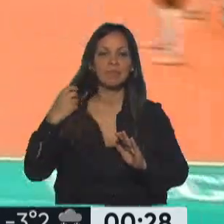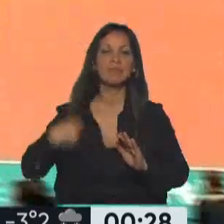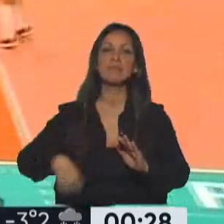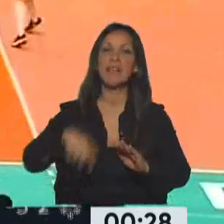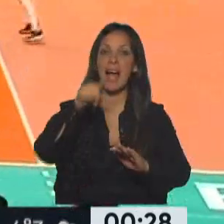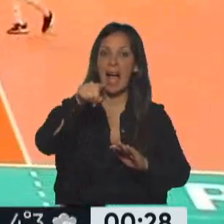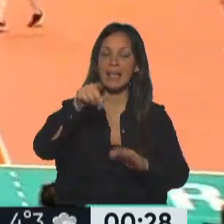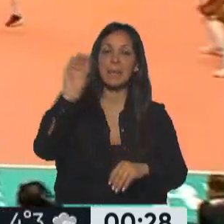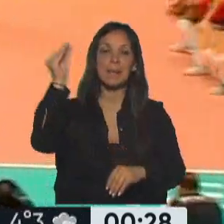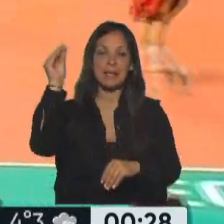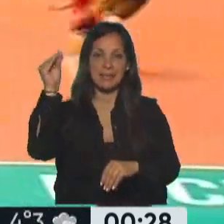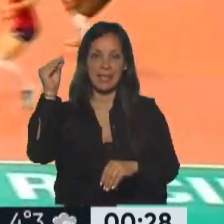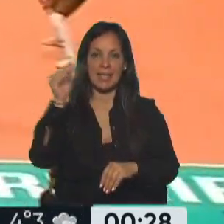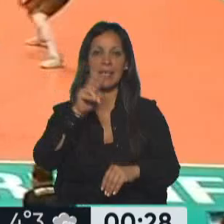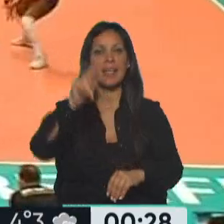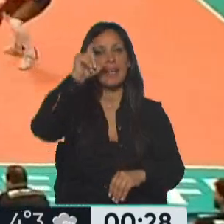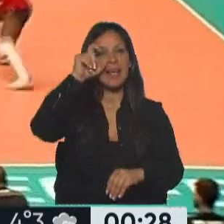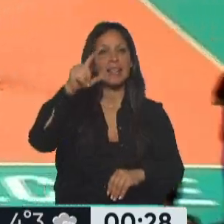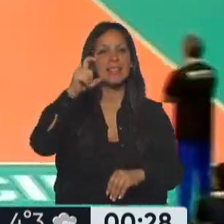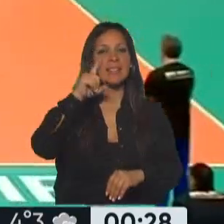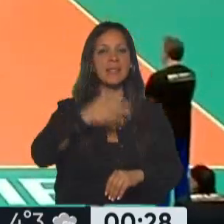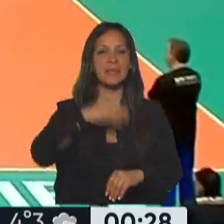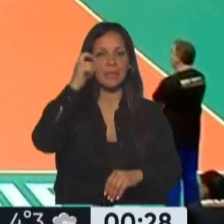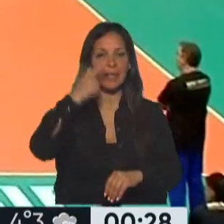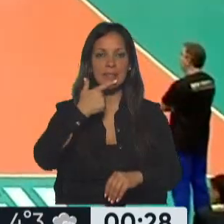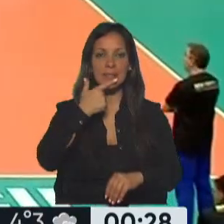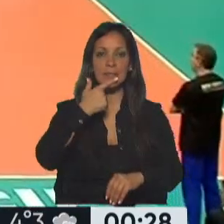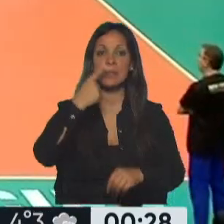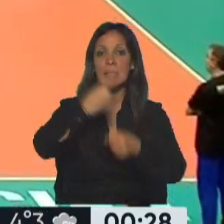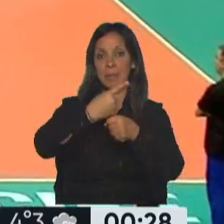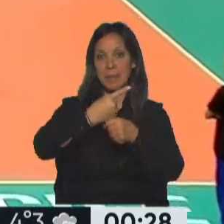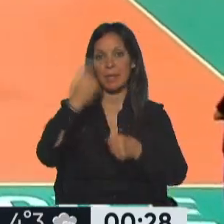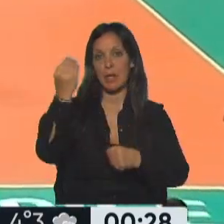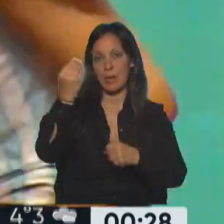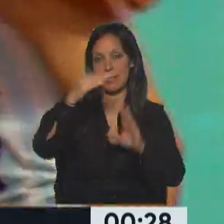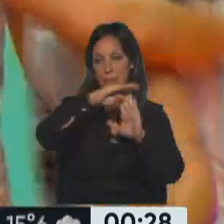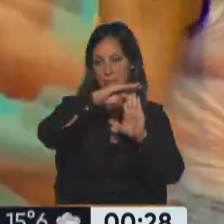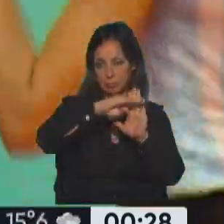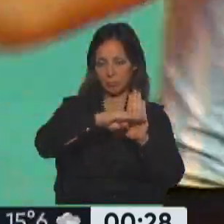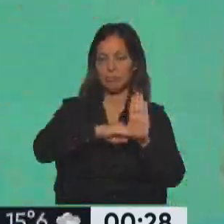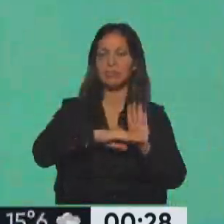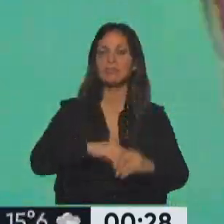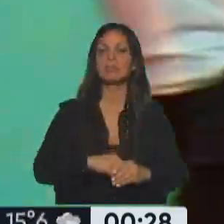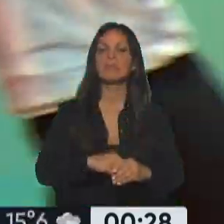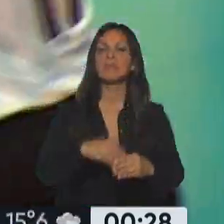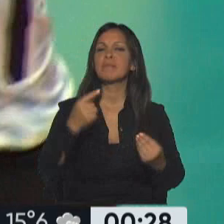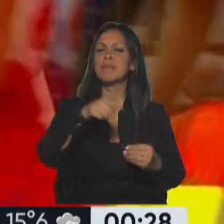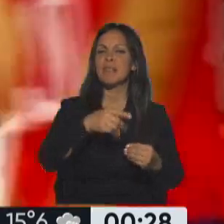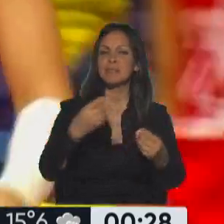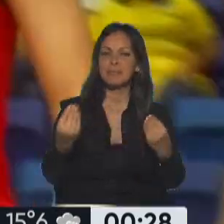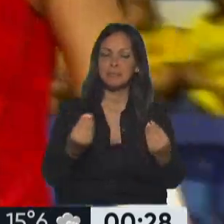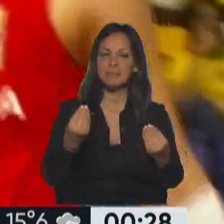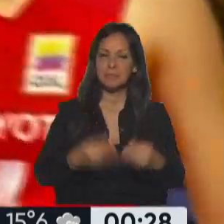de Brasil. En Recife se está jugando. Brasil primero. Esto tiene que ver con el equipo